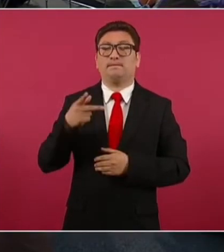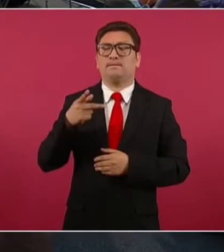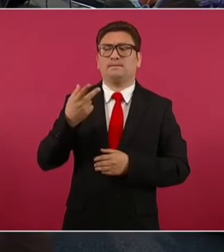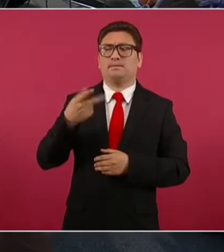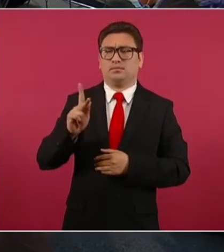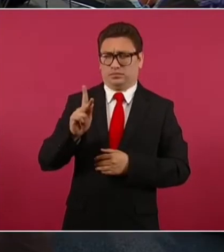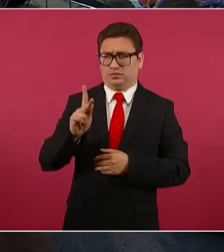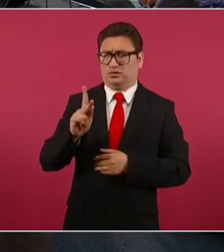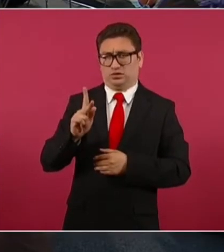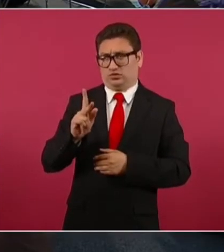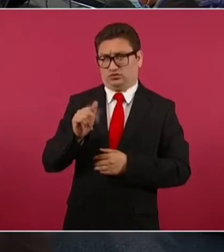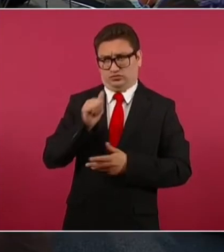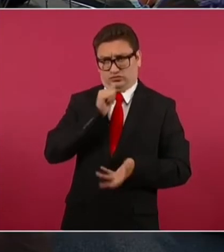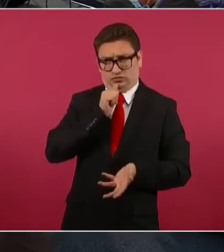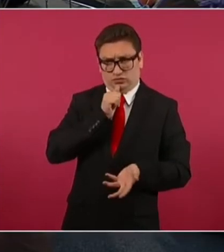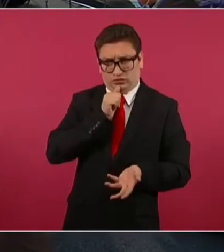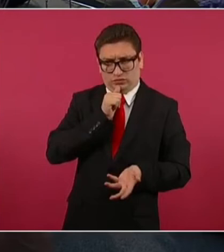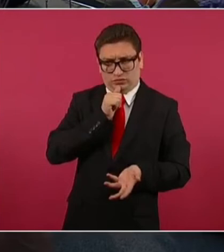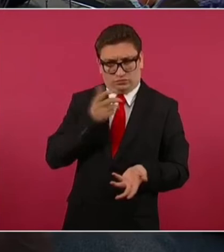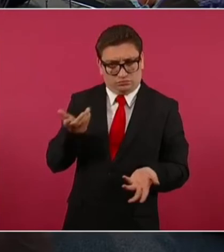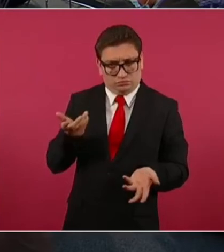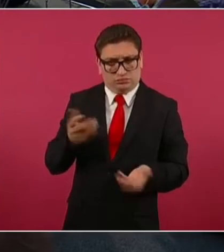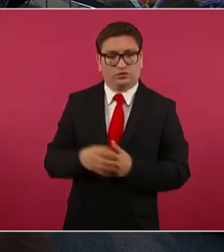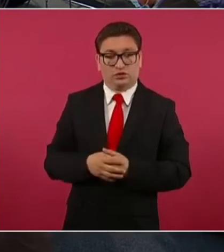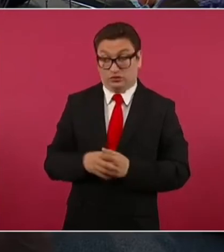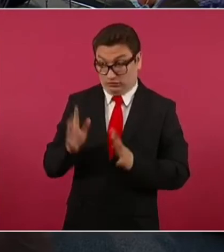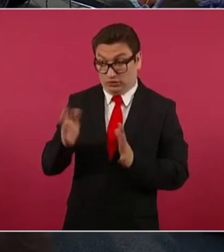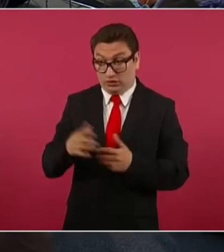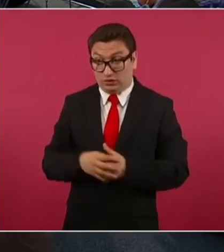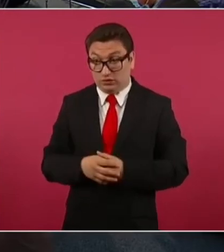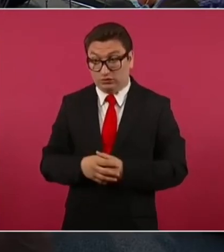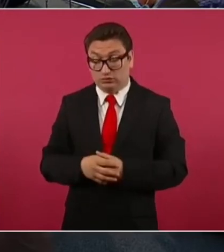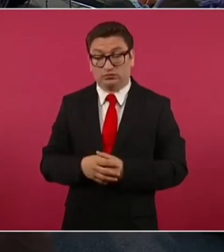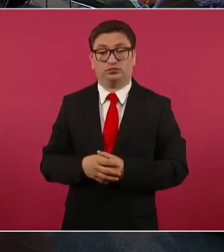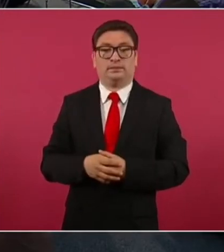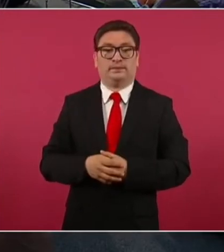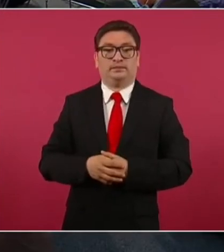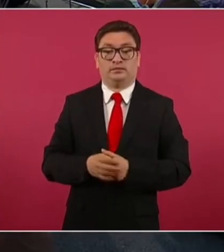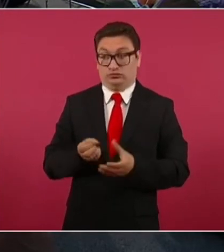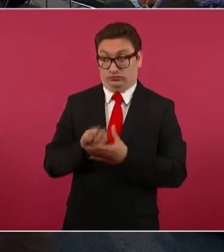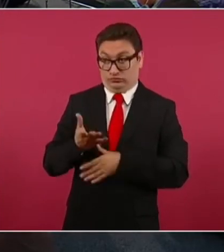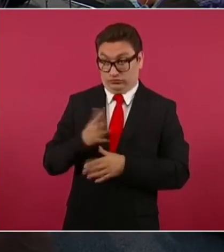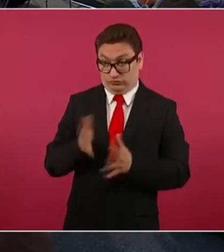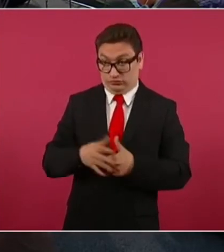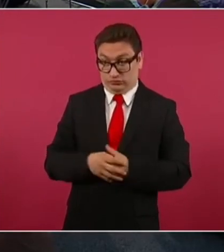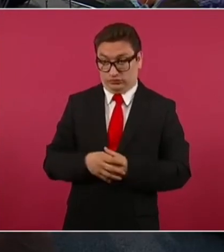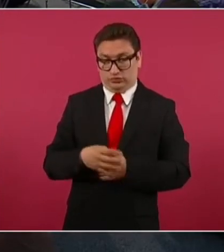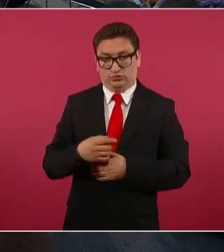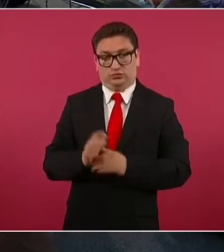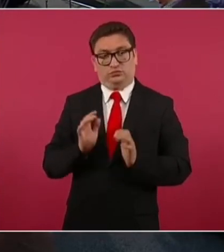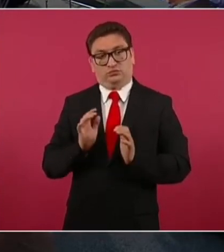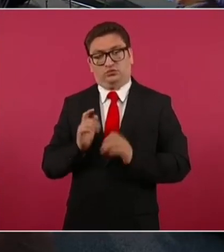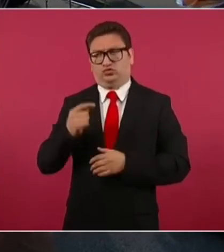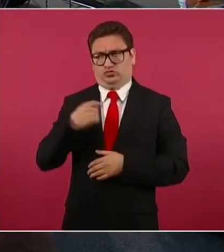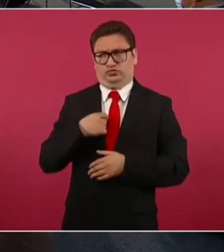Pero todavía no sale, ¿no? ¿O ya salió? No, confíen que lo hará. Yo sí,